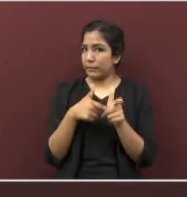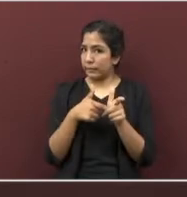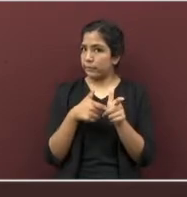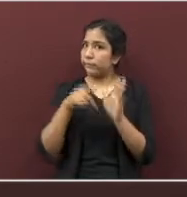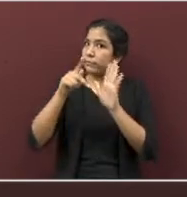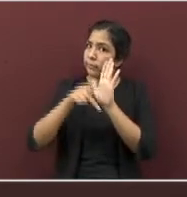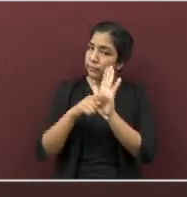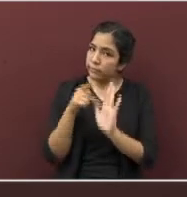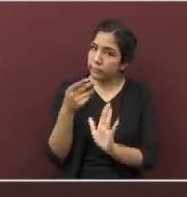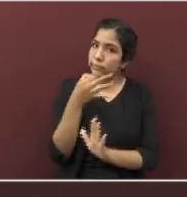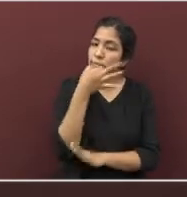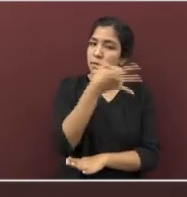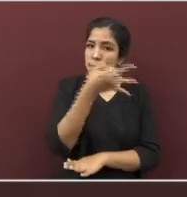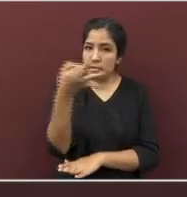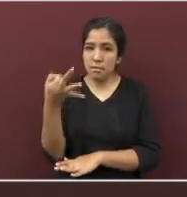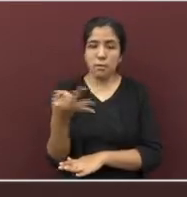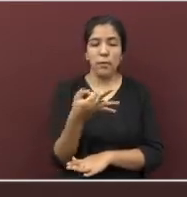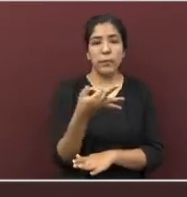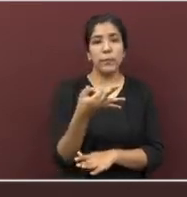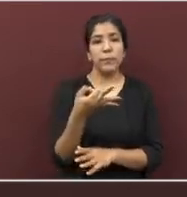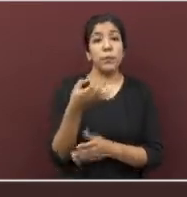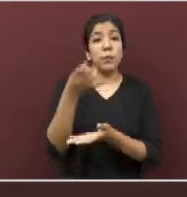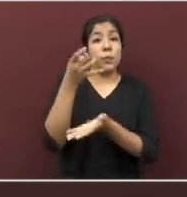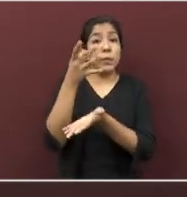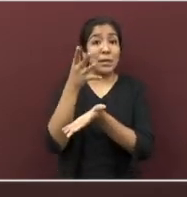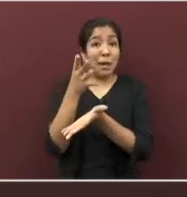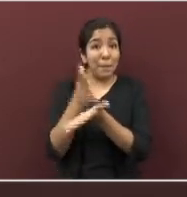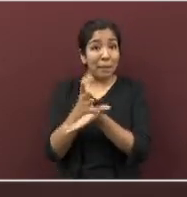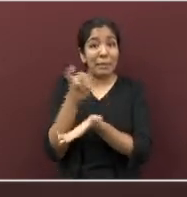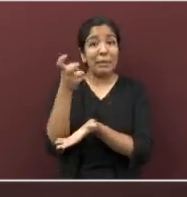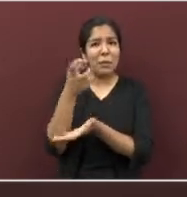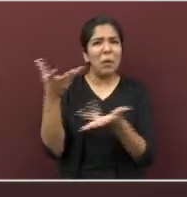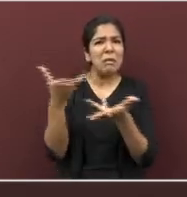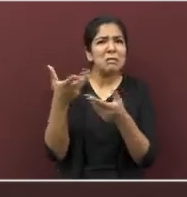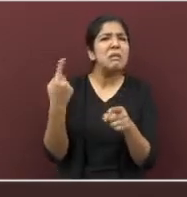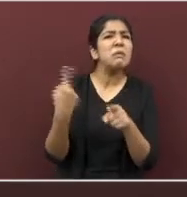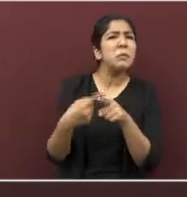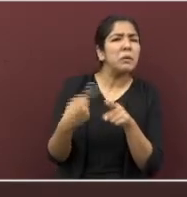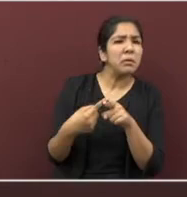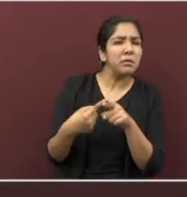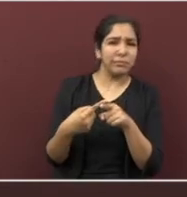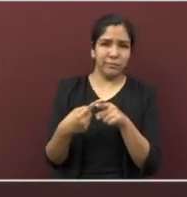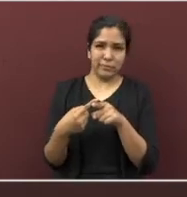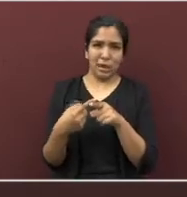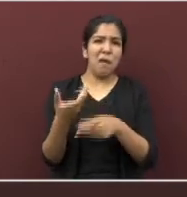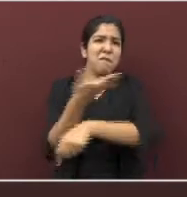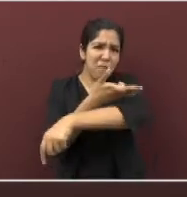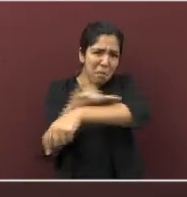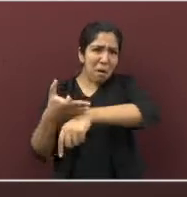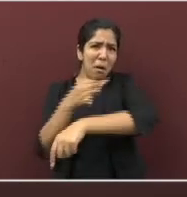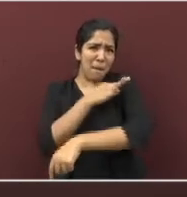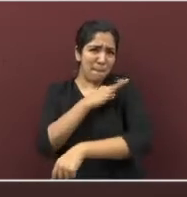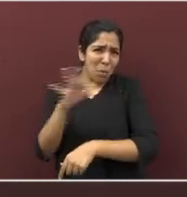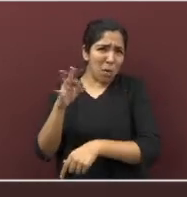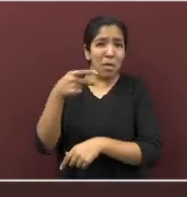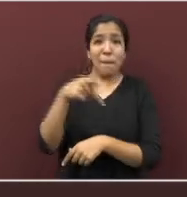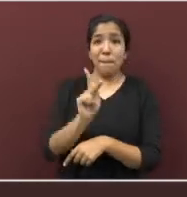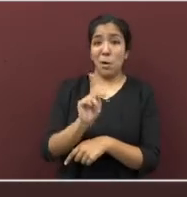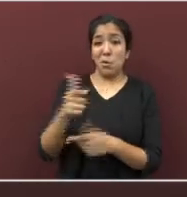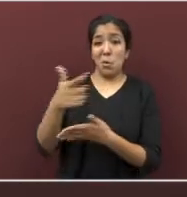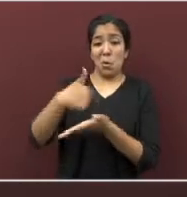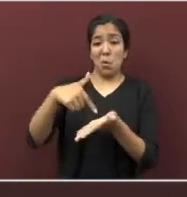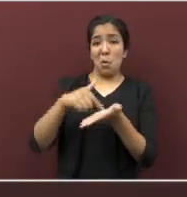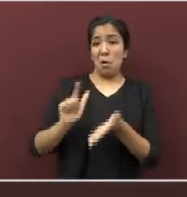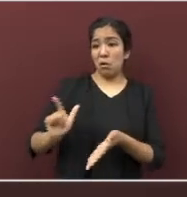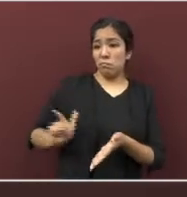esto sólo entre su familia no en espacios públicos poco a